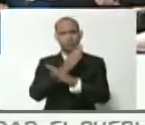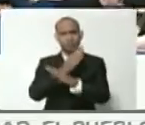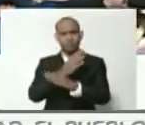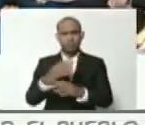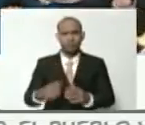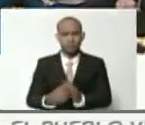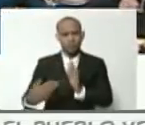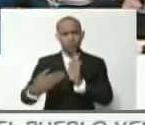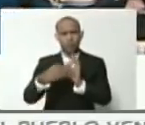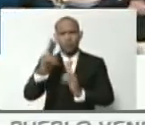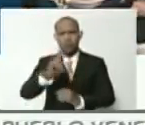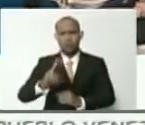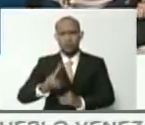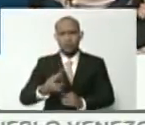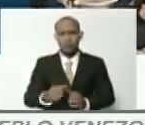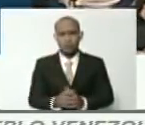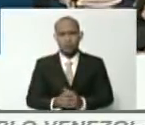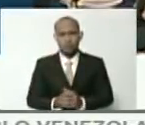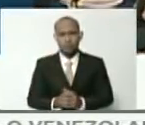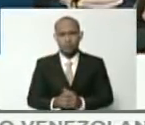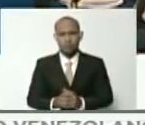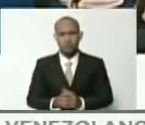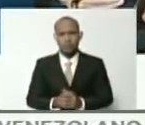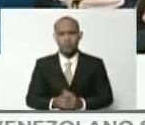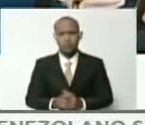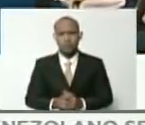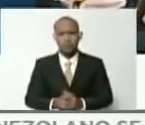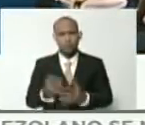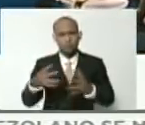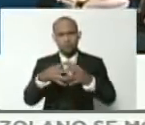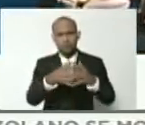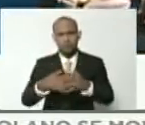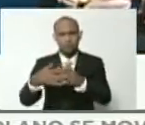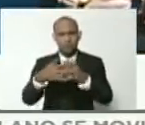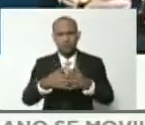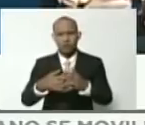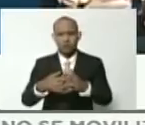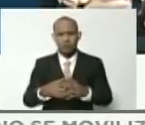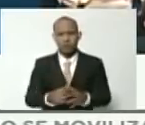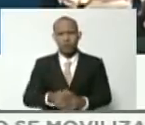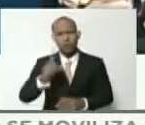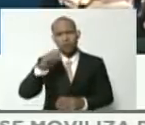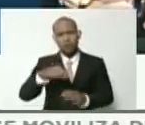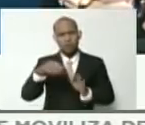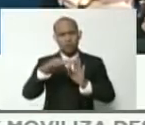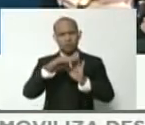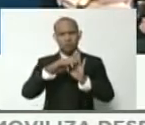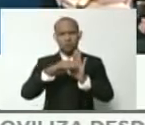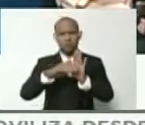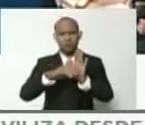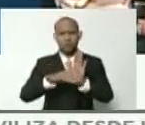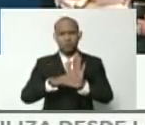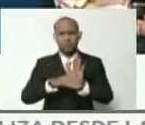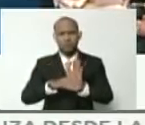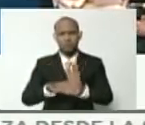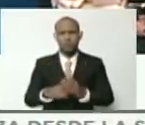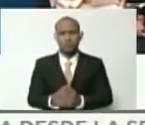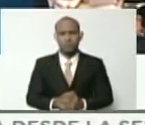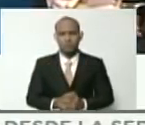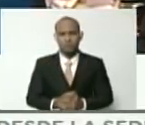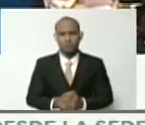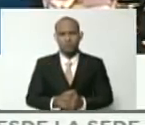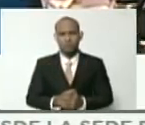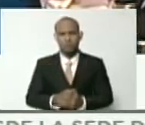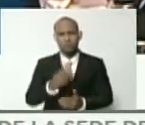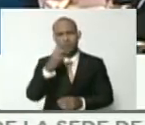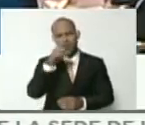comercial y financiero impuesto por el gobierno saliente de Estados Unidos. En su agenda de gobierno, el Plan de la Patria